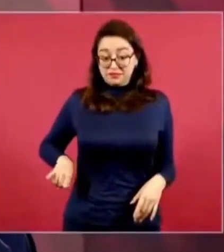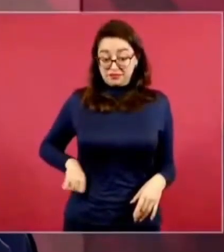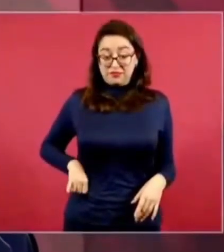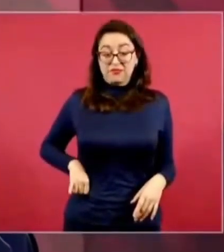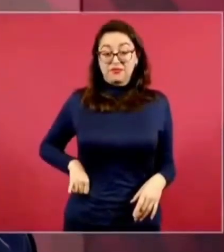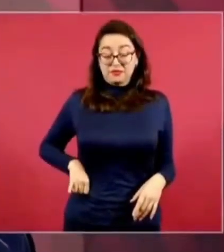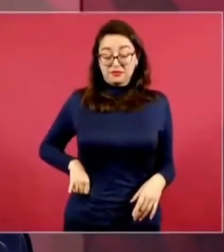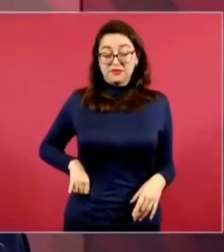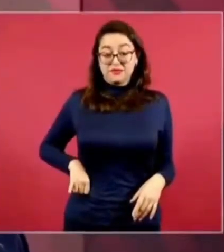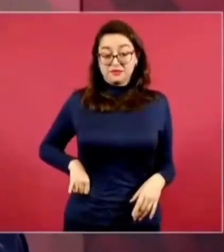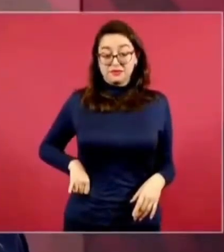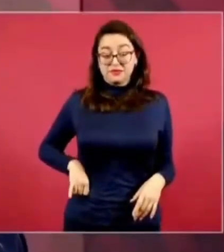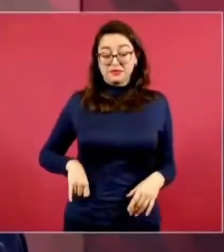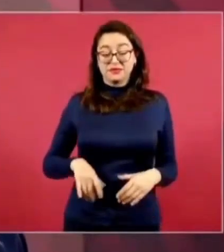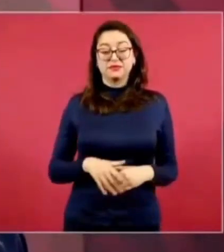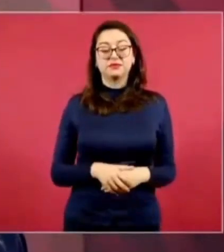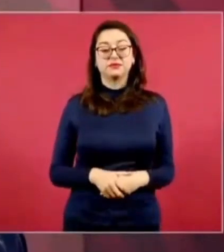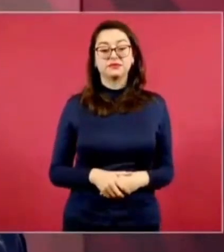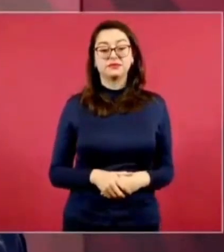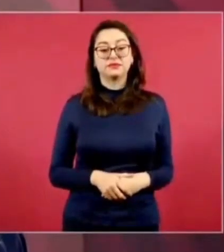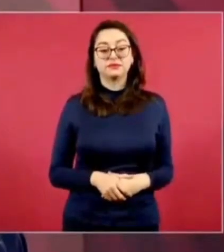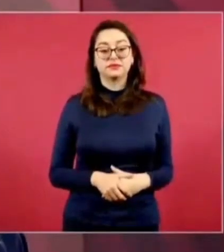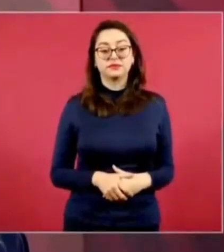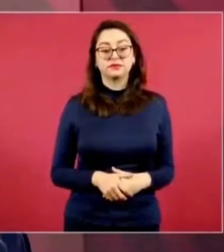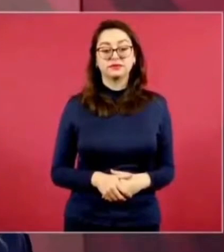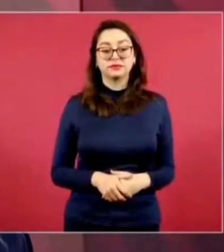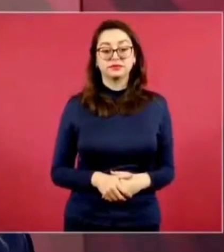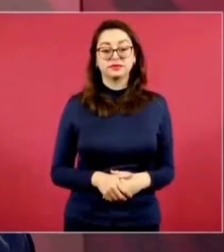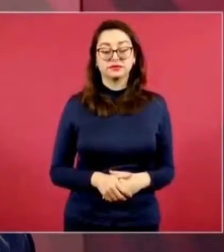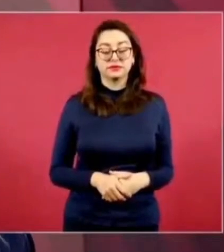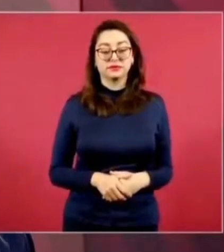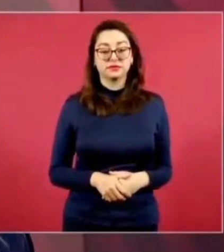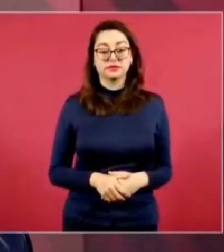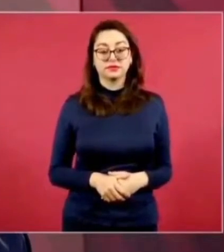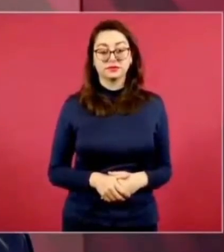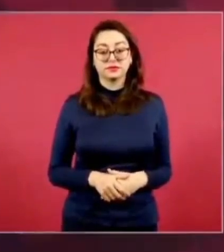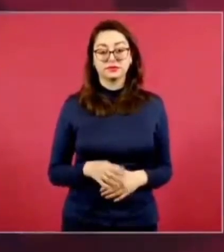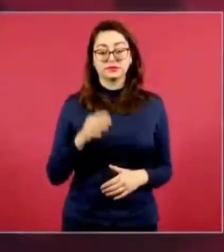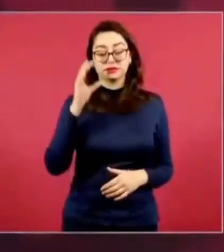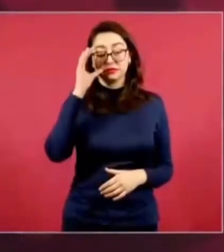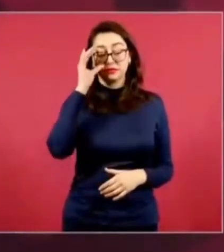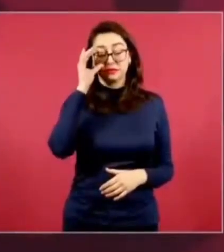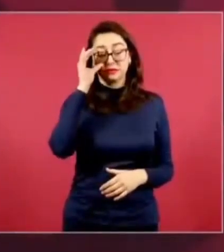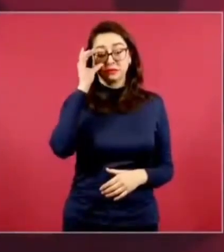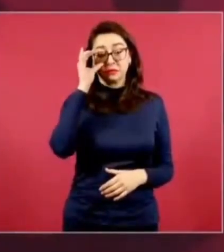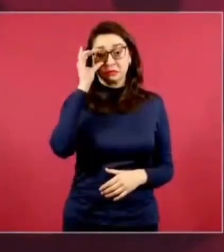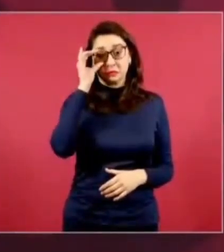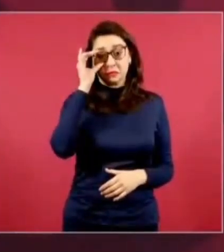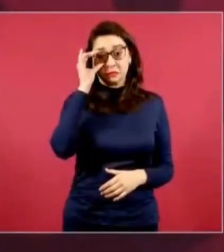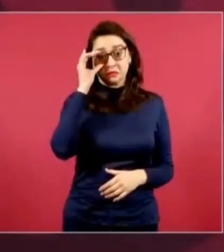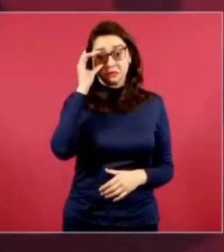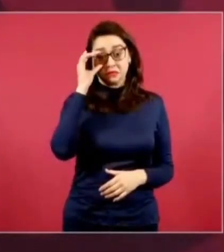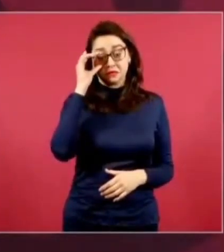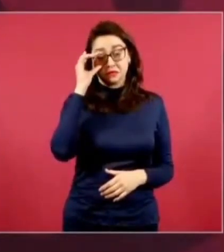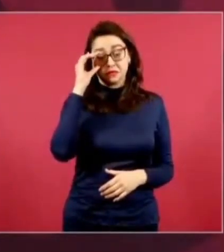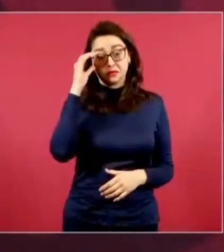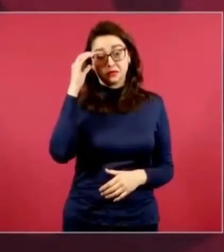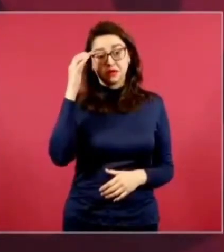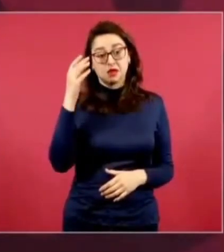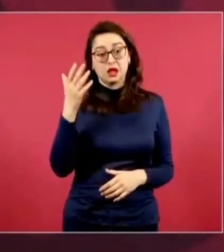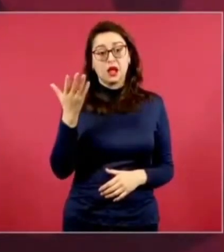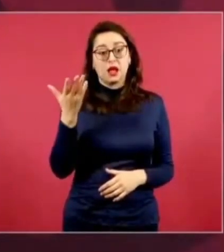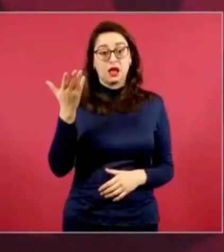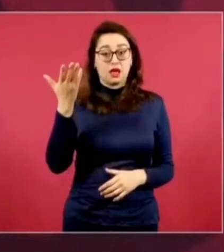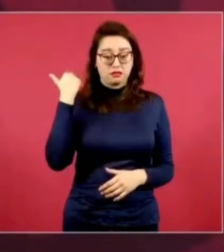divide le quitan a Yucatán todo lo que es ahora quintanaro la época de